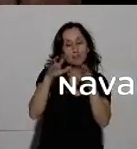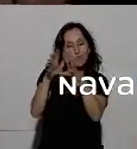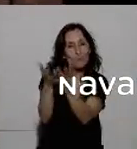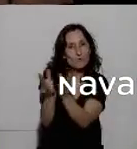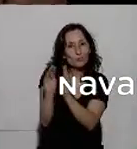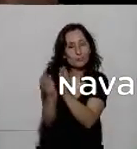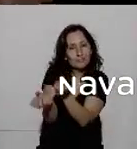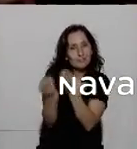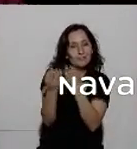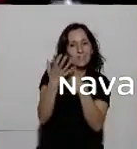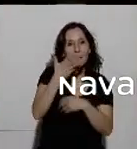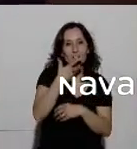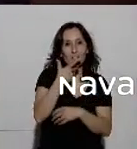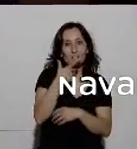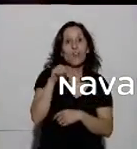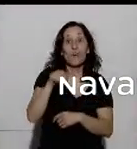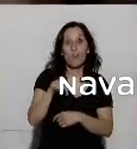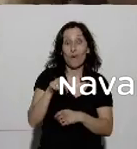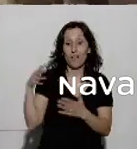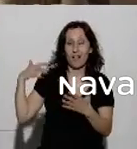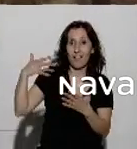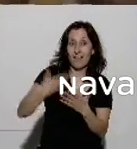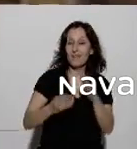mundo que incluso, ya ven, han llegado a nuestros días.